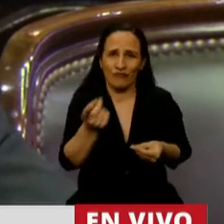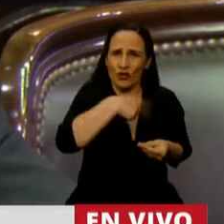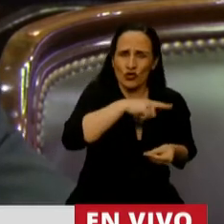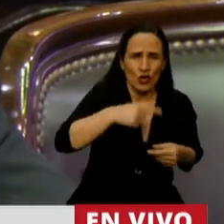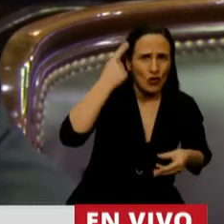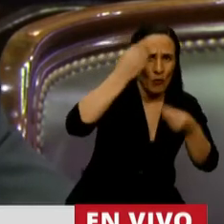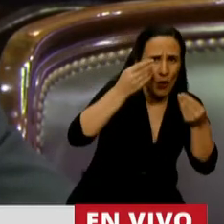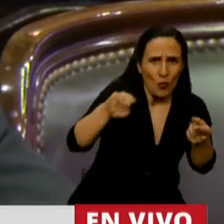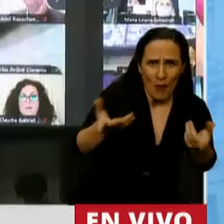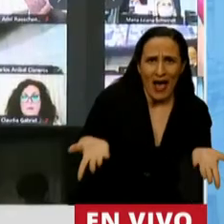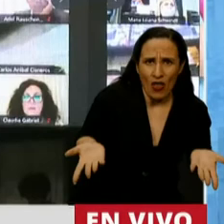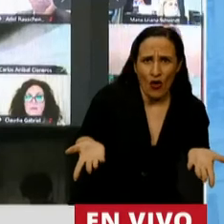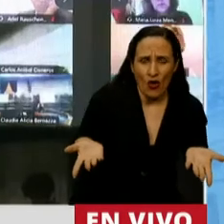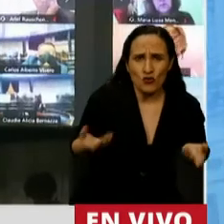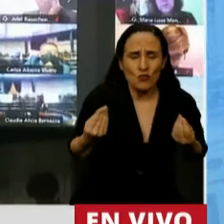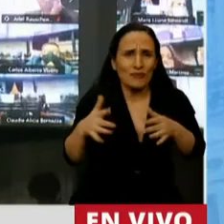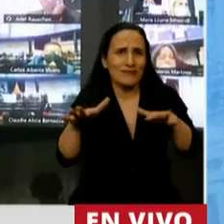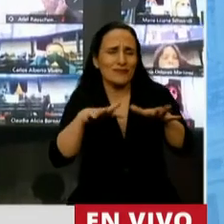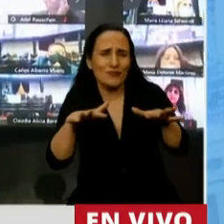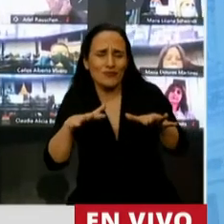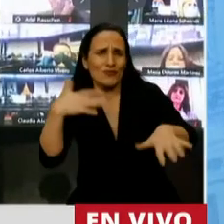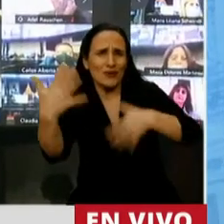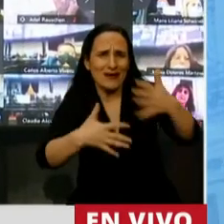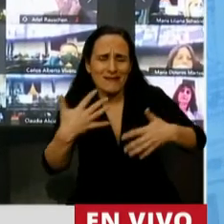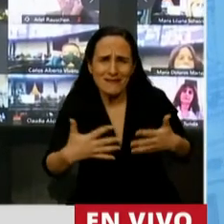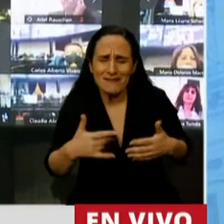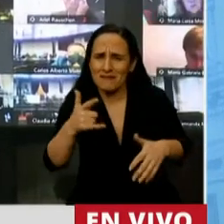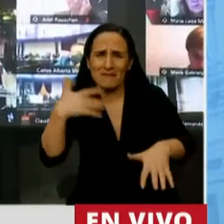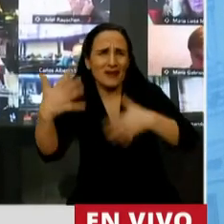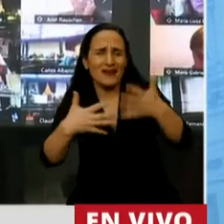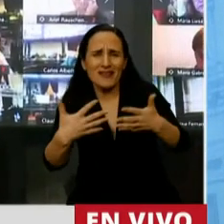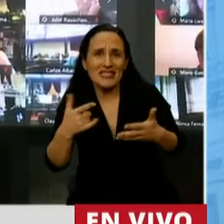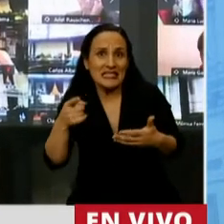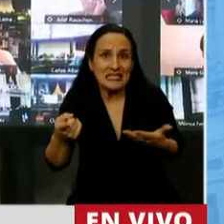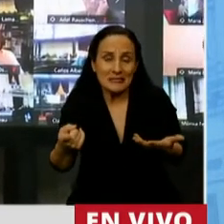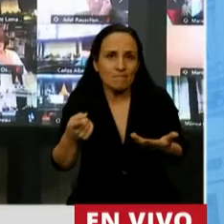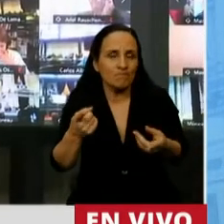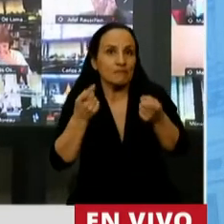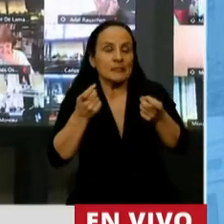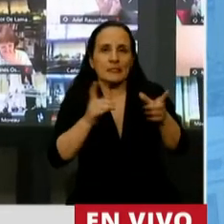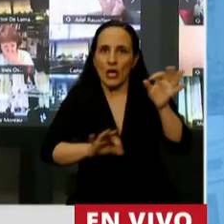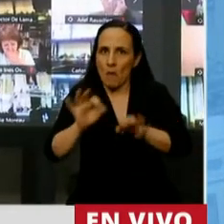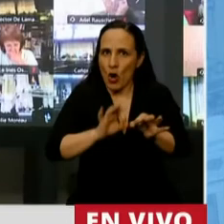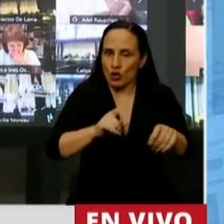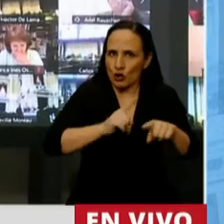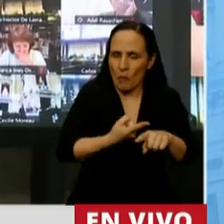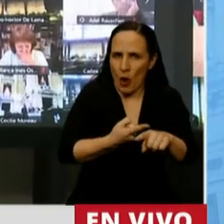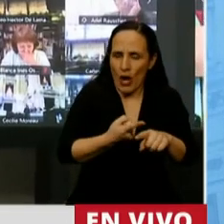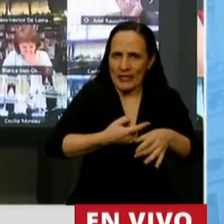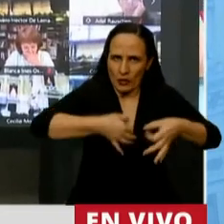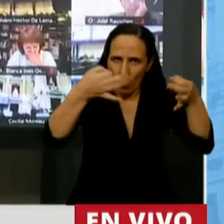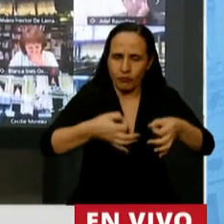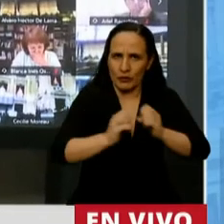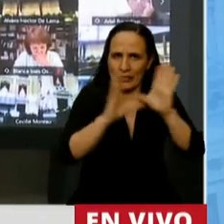preocupados, porque estamos atravesando una situación de crisis y las crisis no se superan sin un proyecto político o sin un proyecto